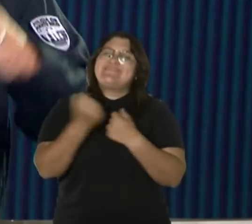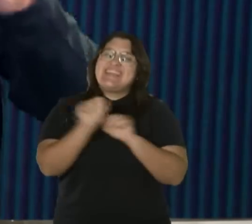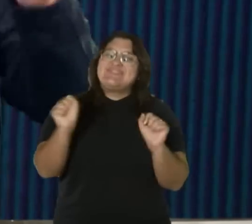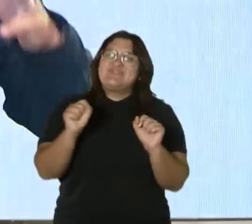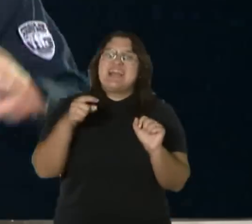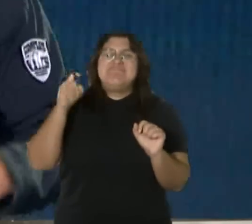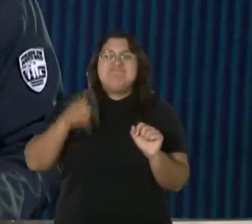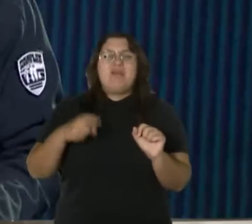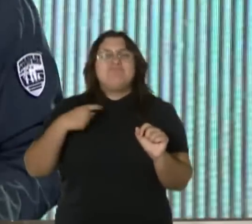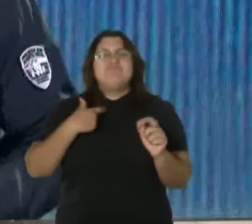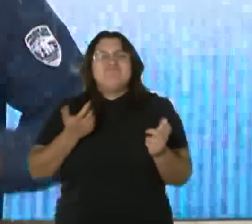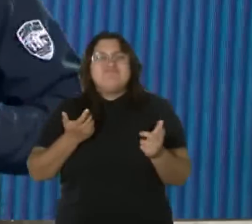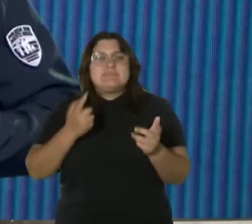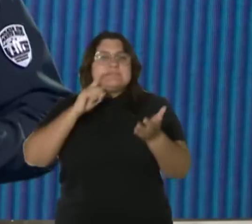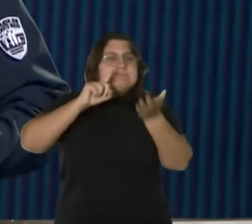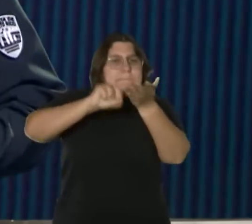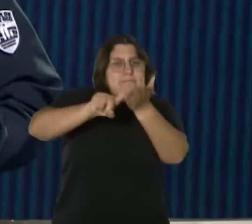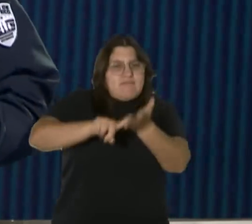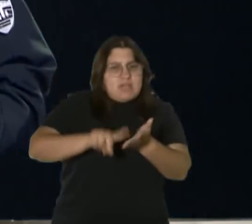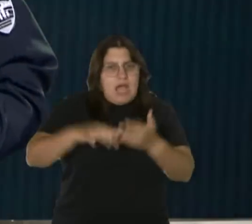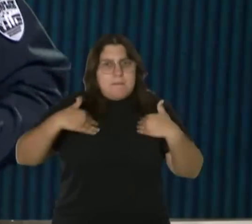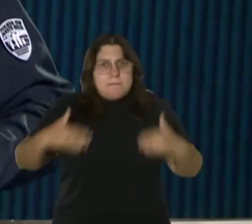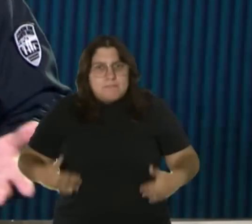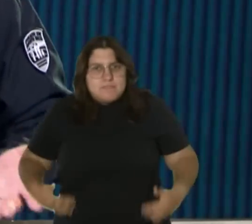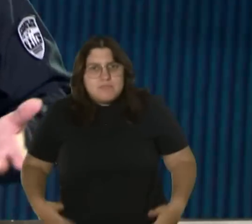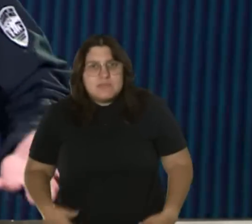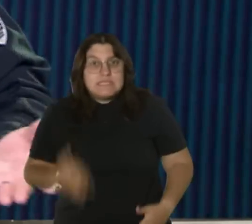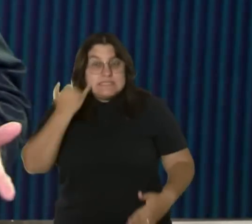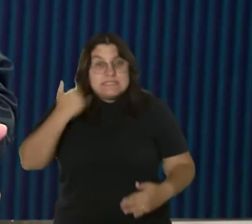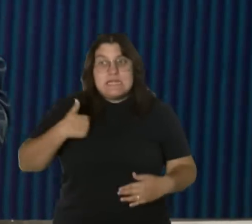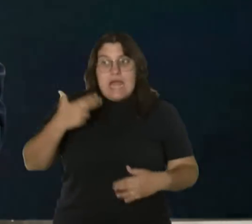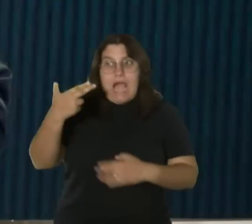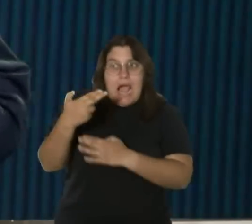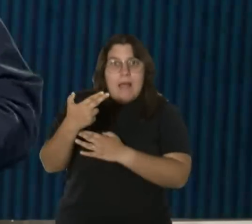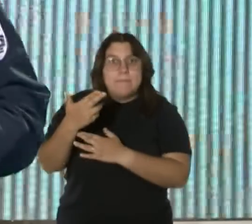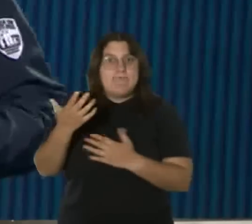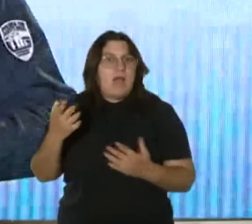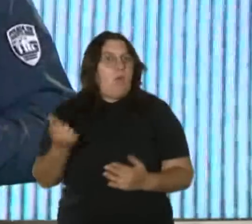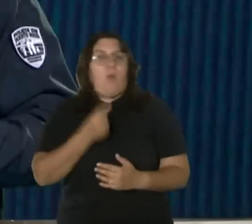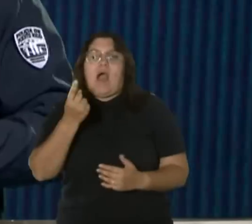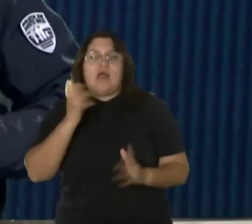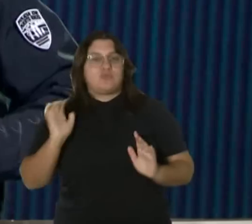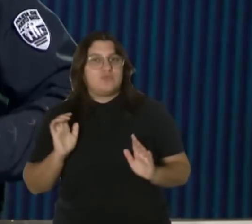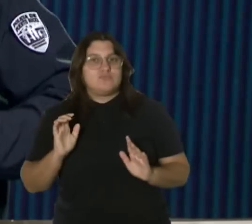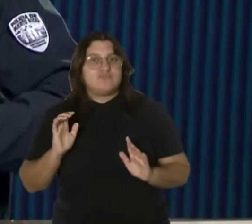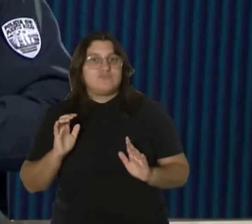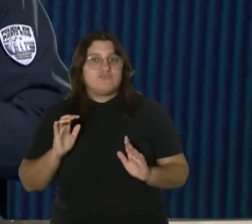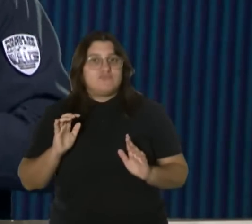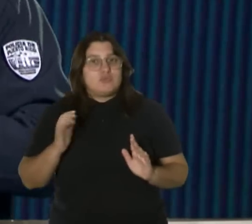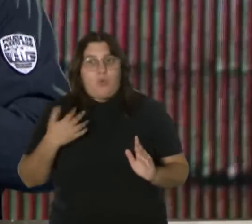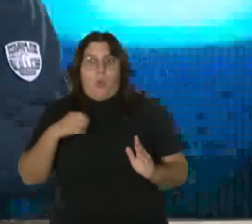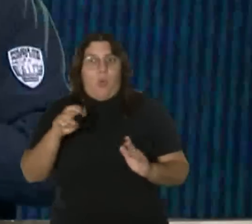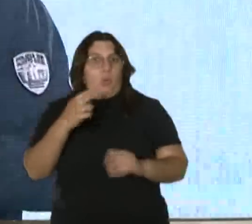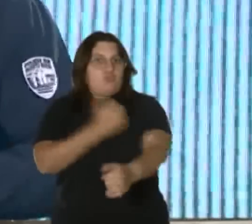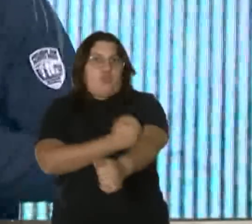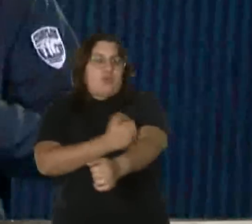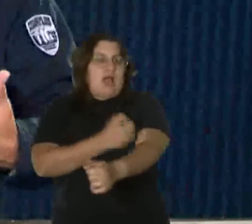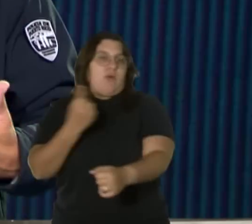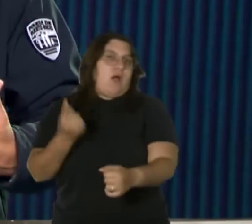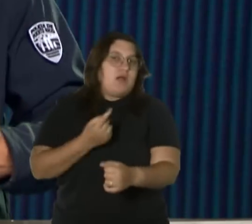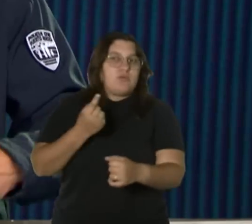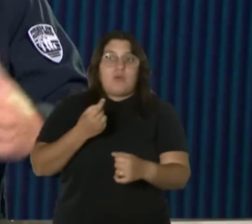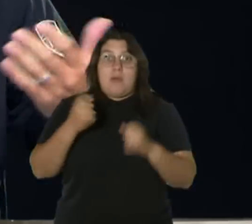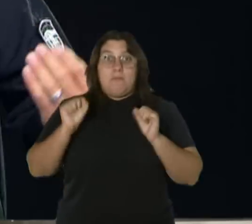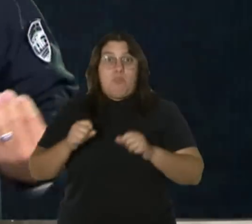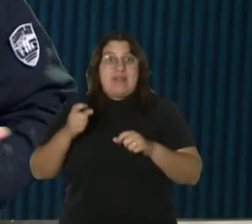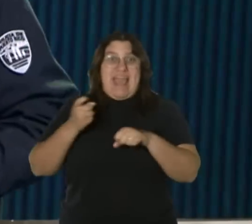de hacer un cateo de registrarlo a usted Por si usted tiene armas de fuego cualquier objeto con que le pueda hacer daño tanto a